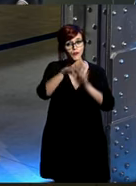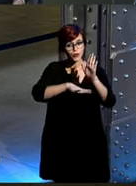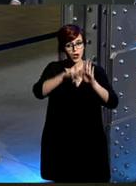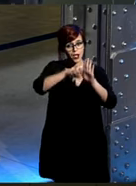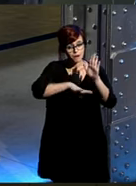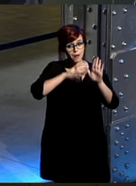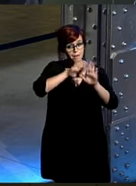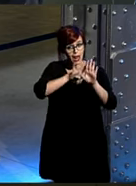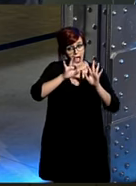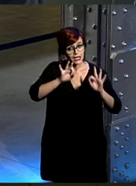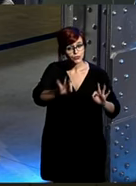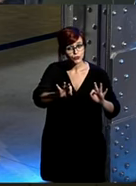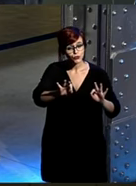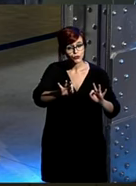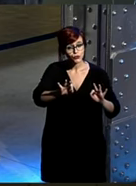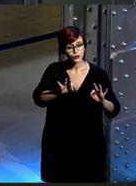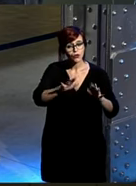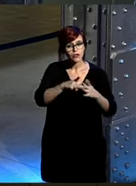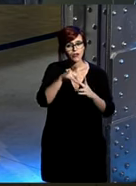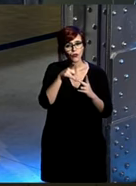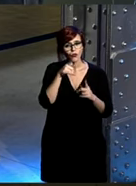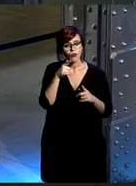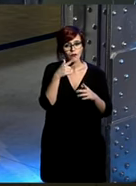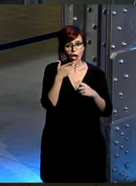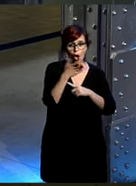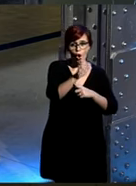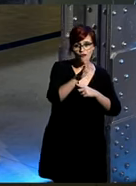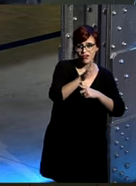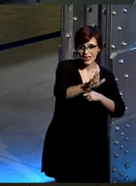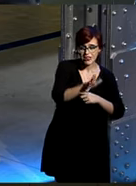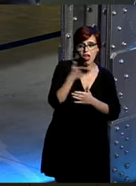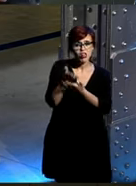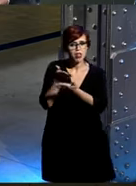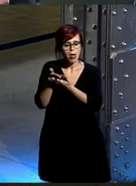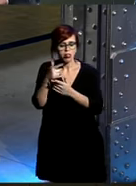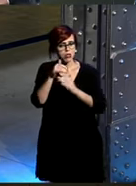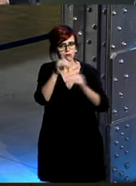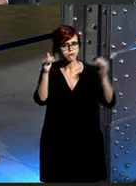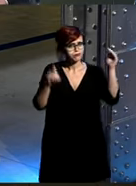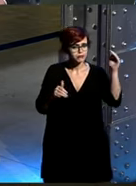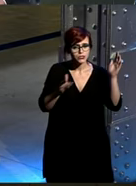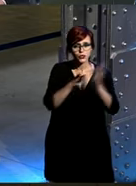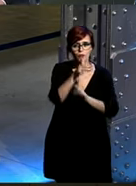programas para esto, que había un desfase entre la oferta y la demanda. O sea, las empresas